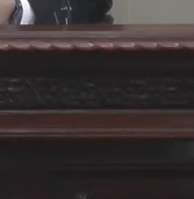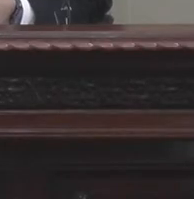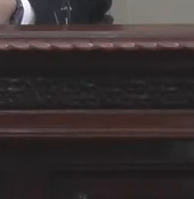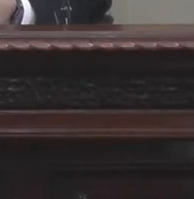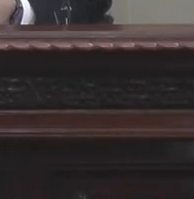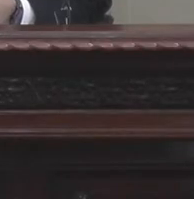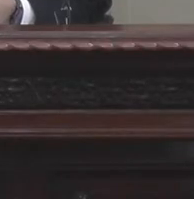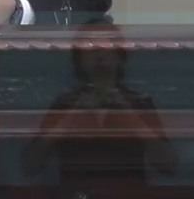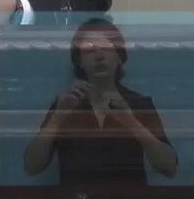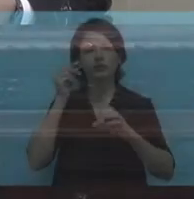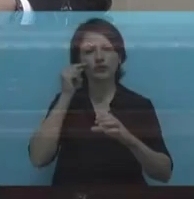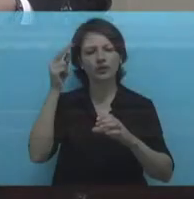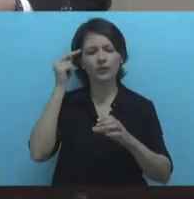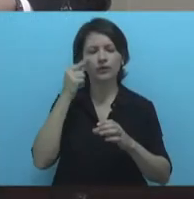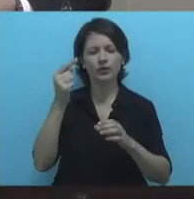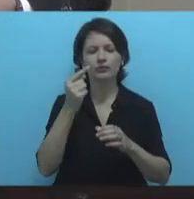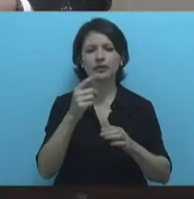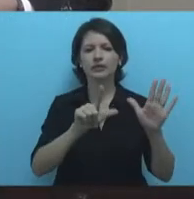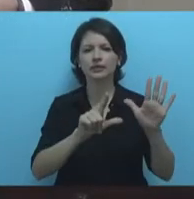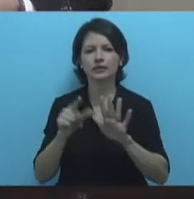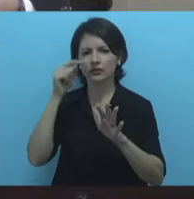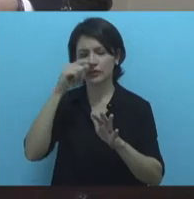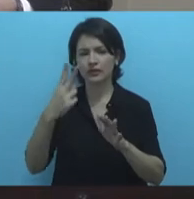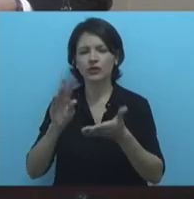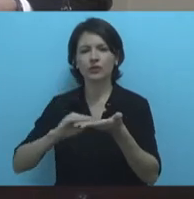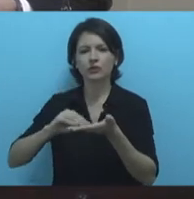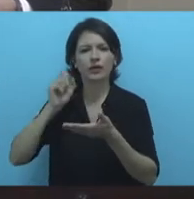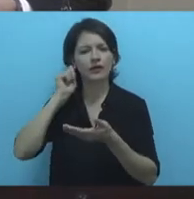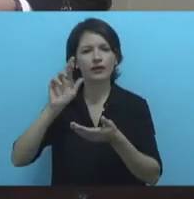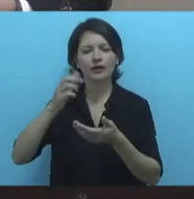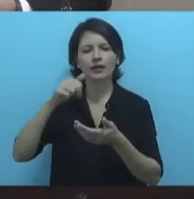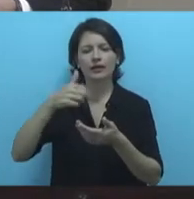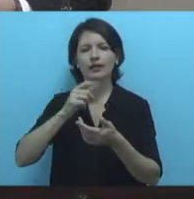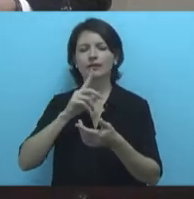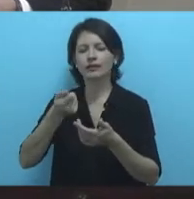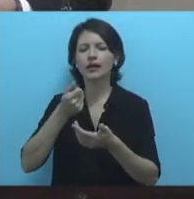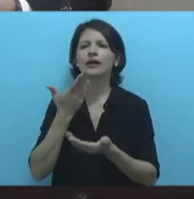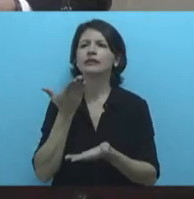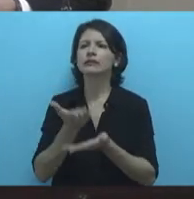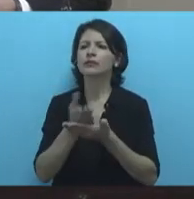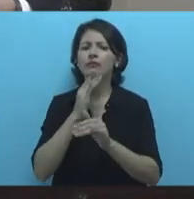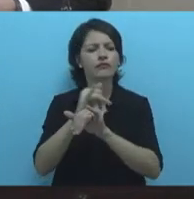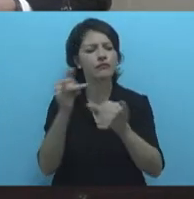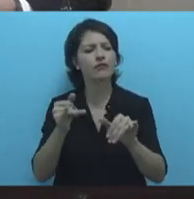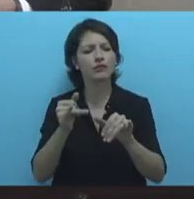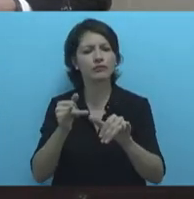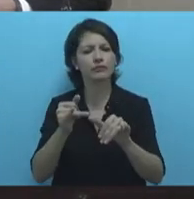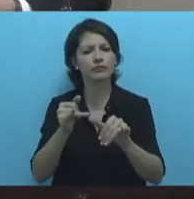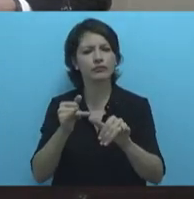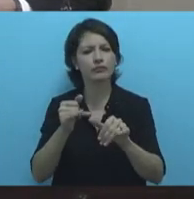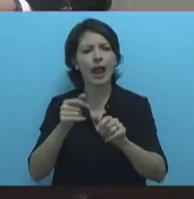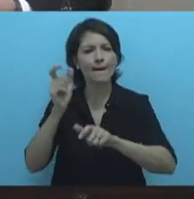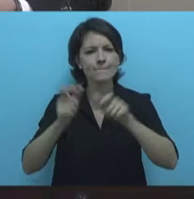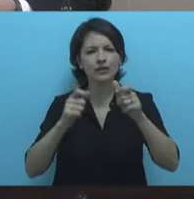comunicación 39 1772 diputada granata por el cual se solicita disponga informar respecto de la cantidad de abogados